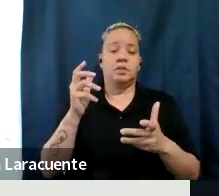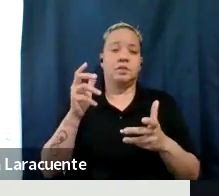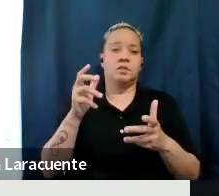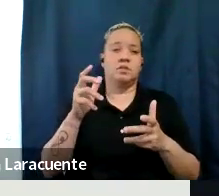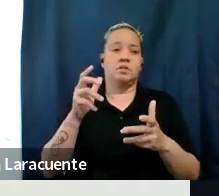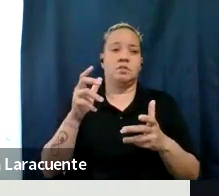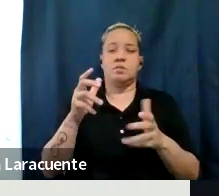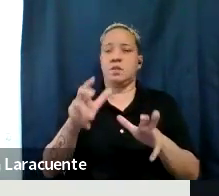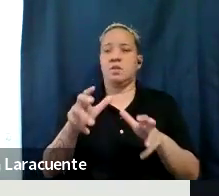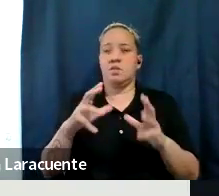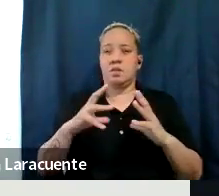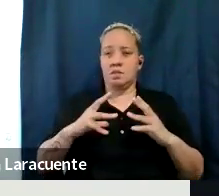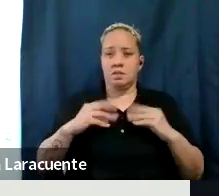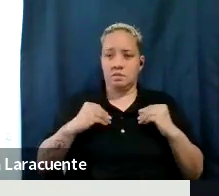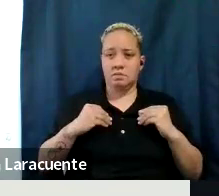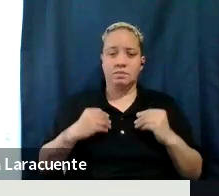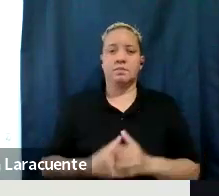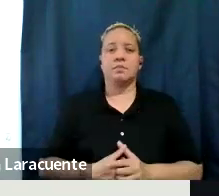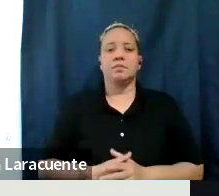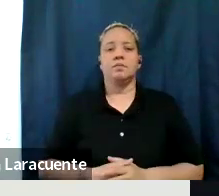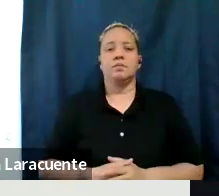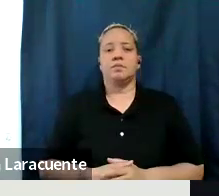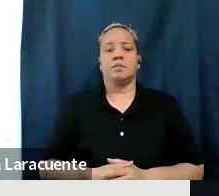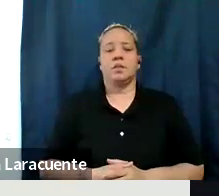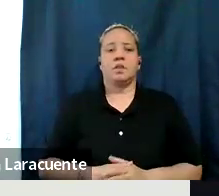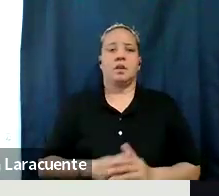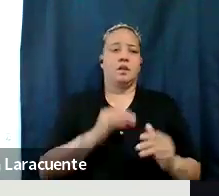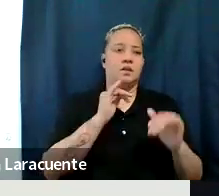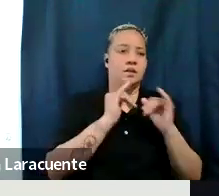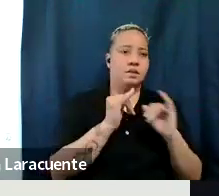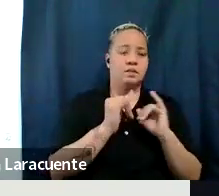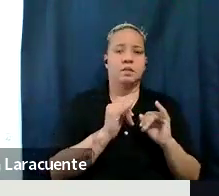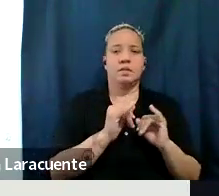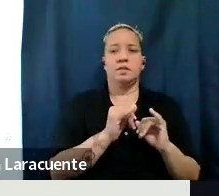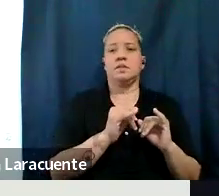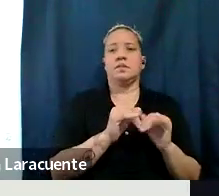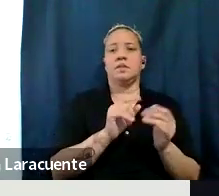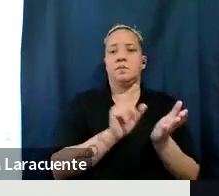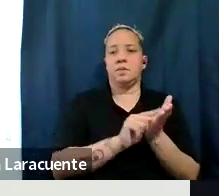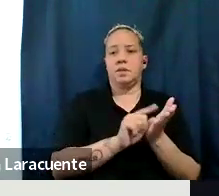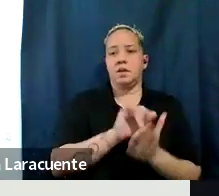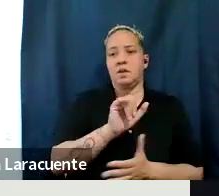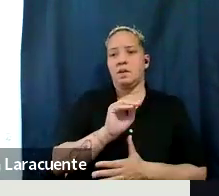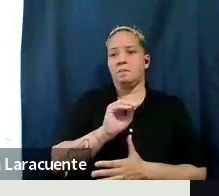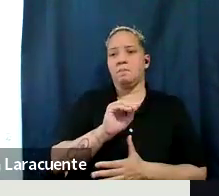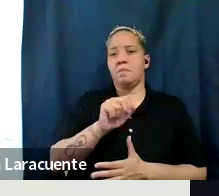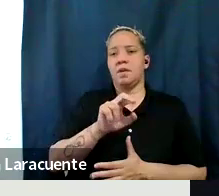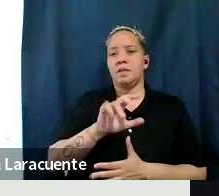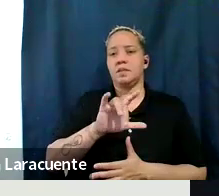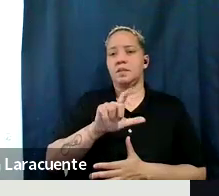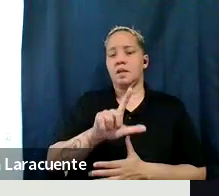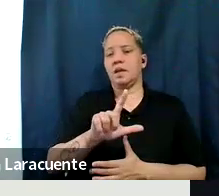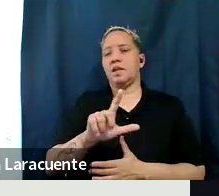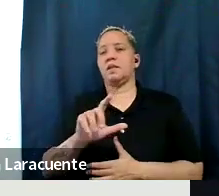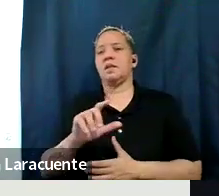asumir, ¿no? Como se deja entrever tanto en la entrevista que le hace el Imparcial como en la entrevista que le hace El Mundo, ¿no?